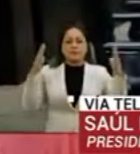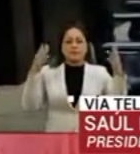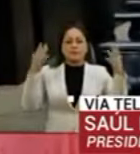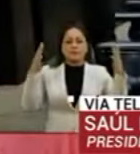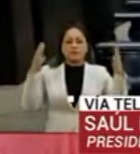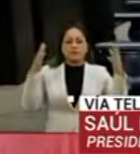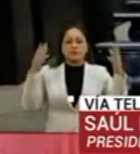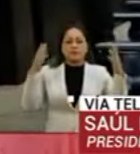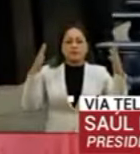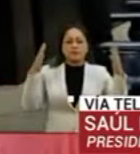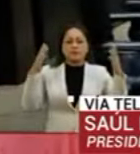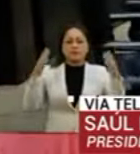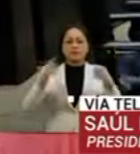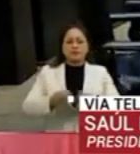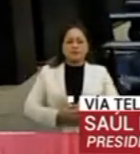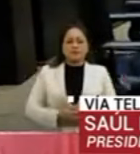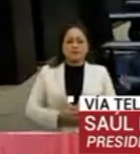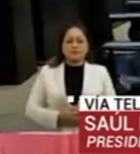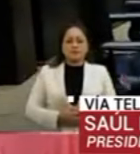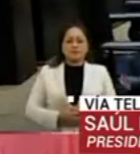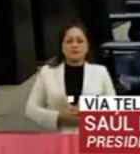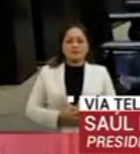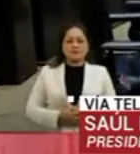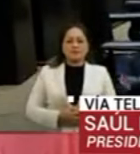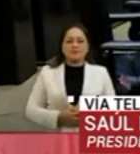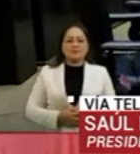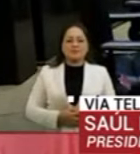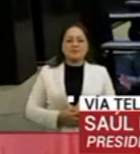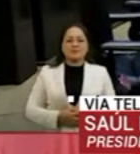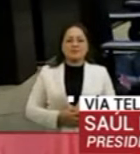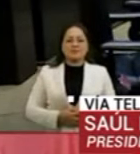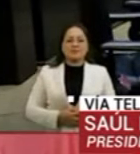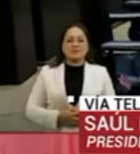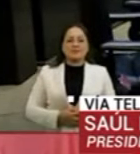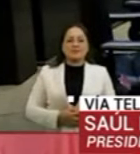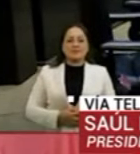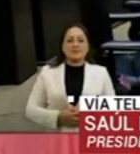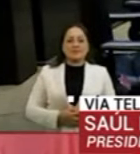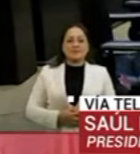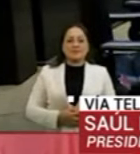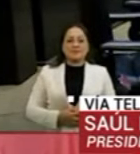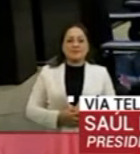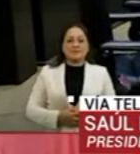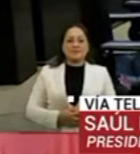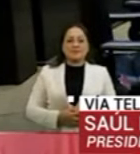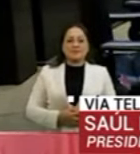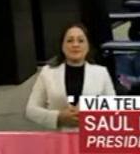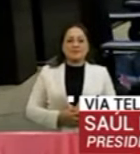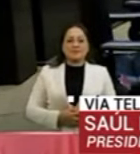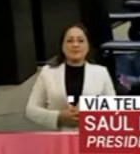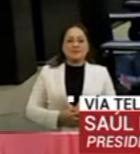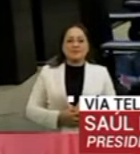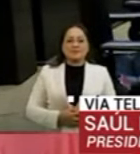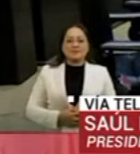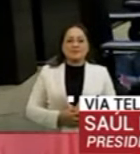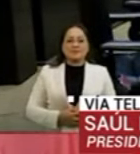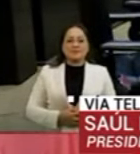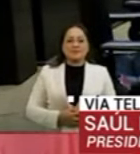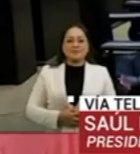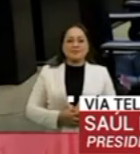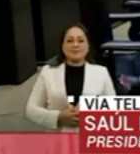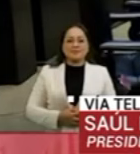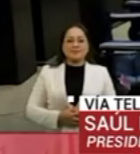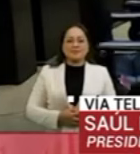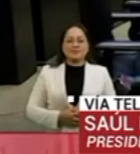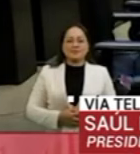que esté la mayoría calificada en el senado y se apruebe esta reforma constitucional del poder judicial de la Federación